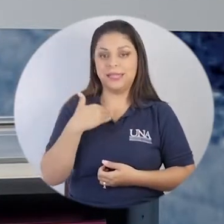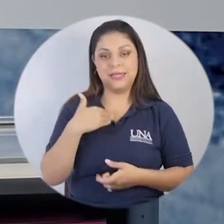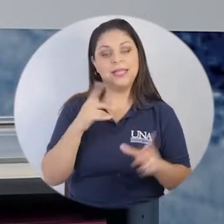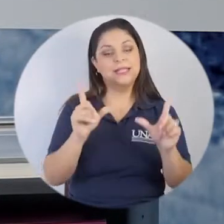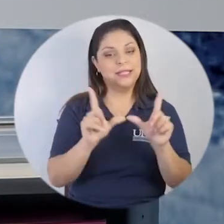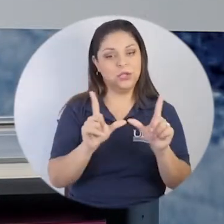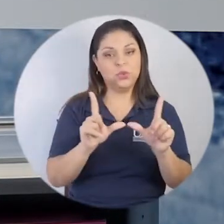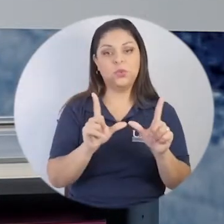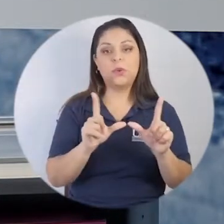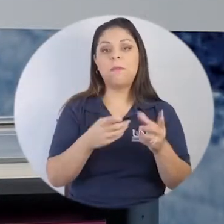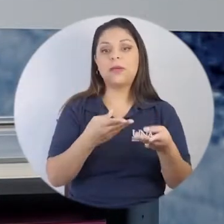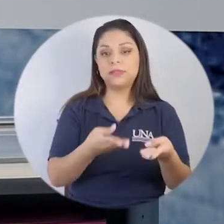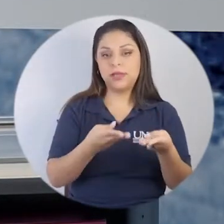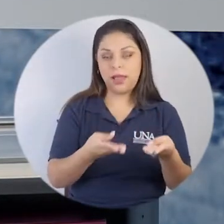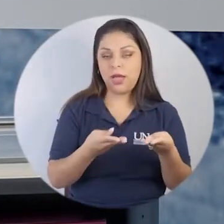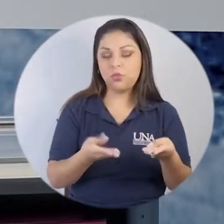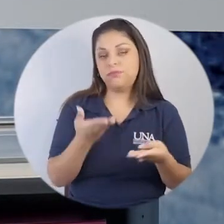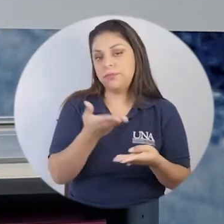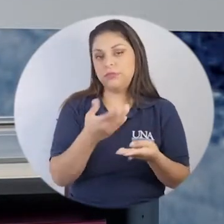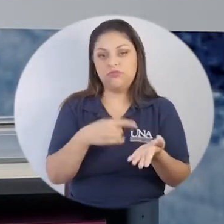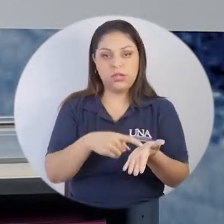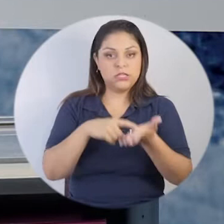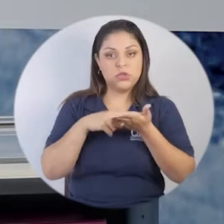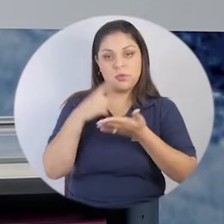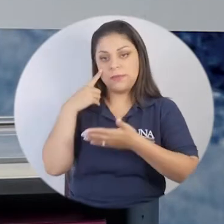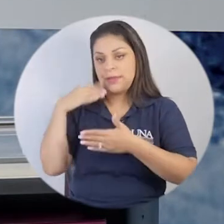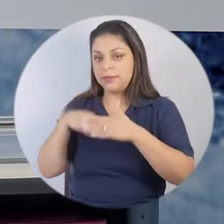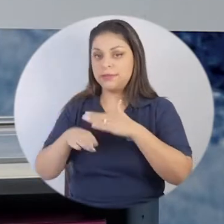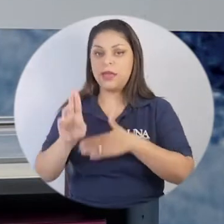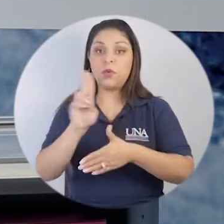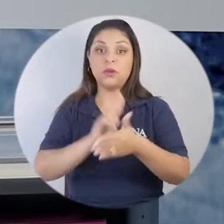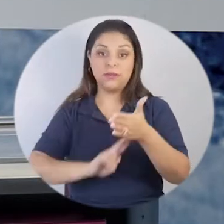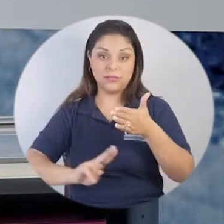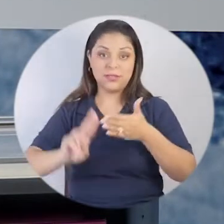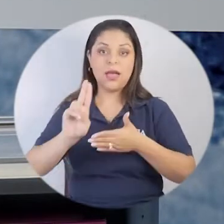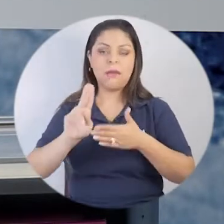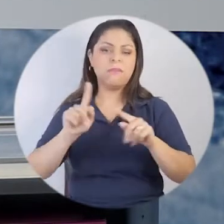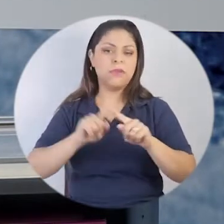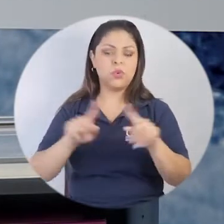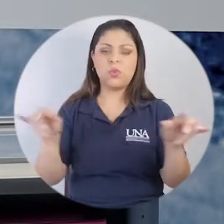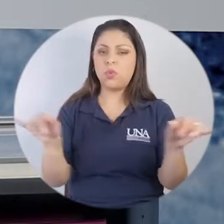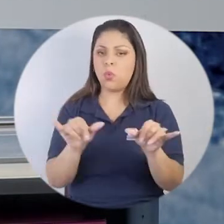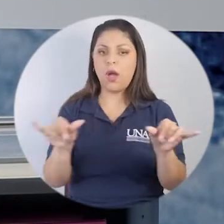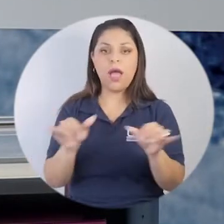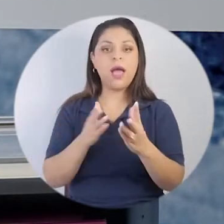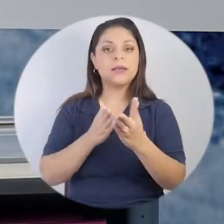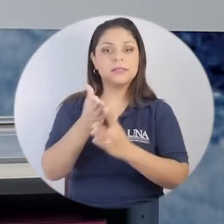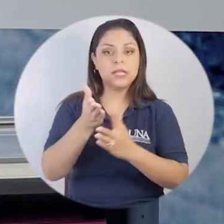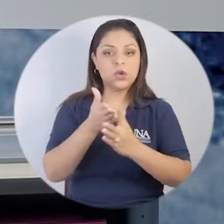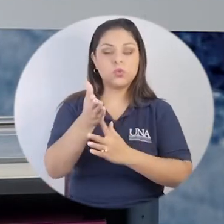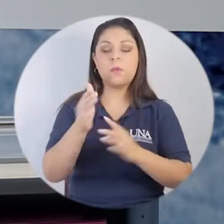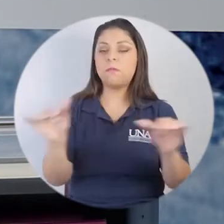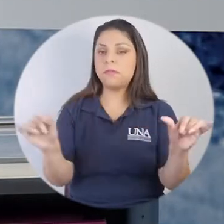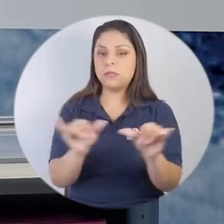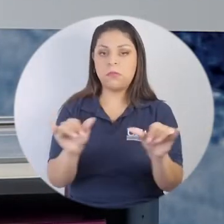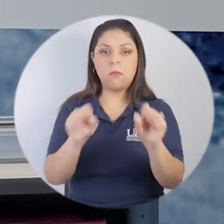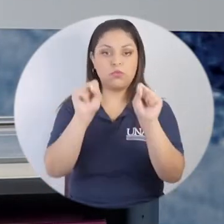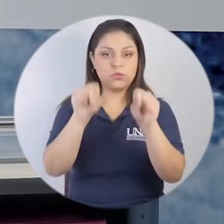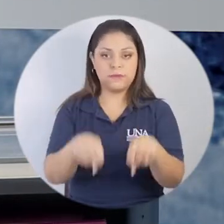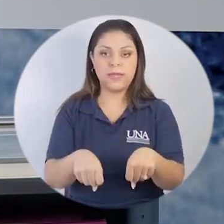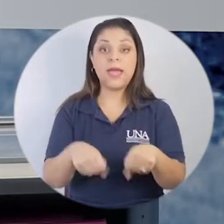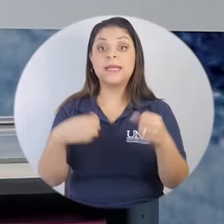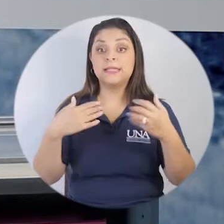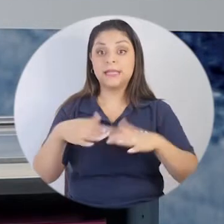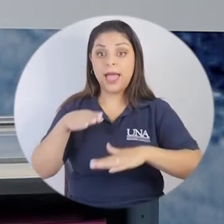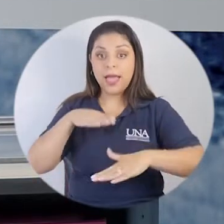educación diversificada, ¿verdad?, porque es un requisito para entrar a las universidades, pero tienen igual acceso, ¿verdad?, y la misma posibilidad. Ya